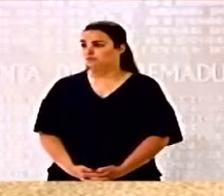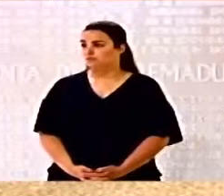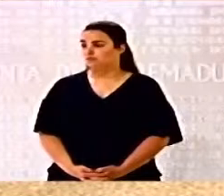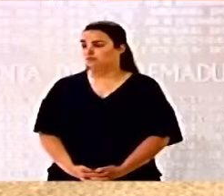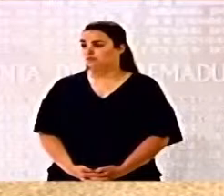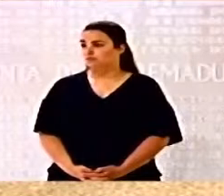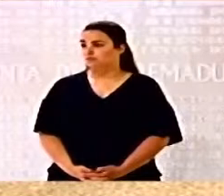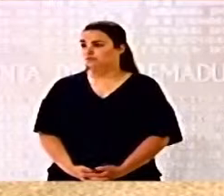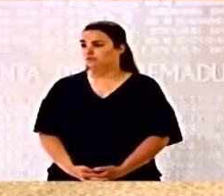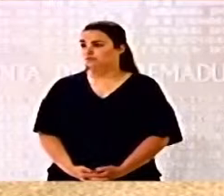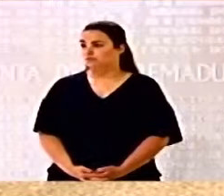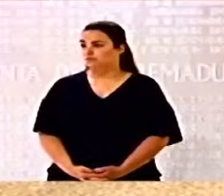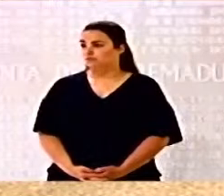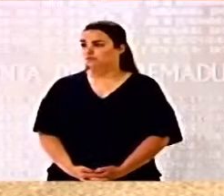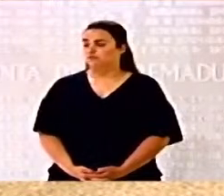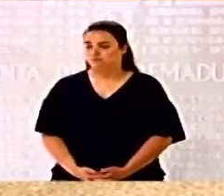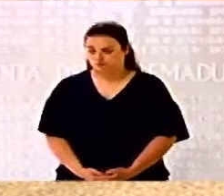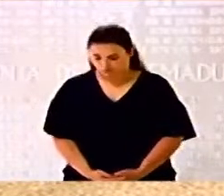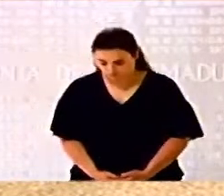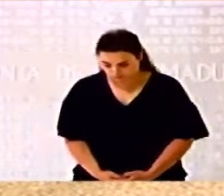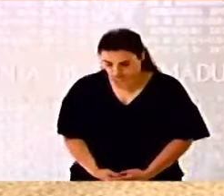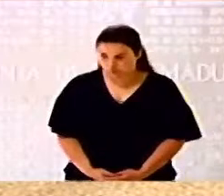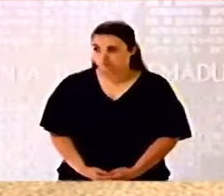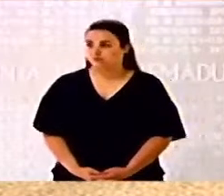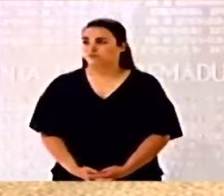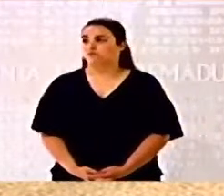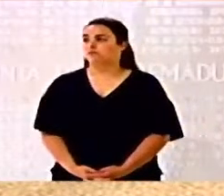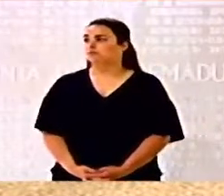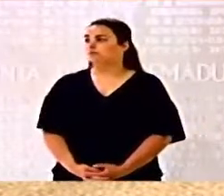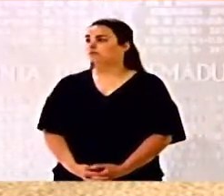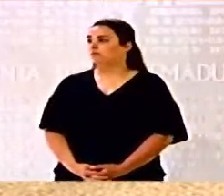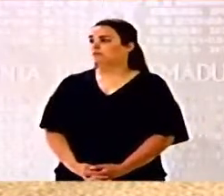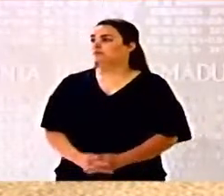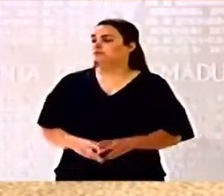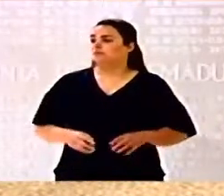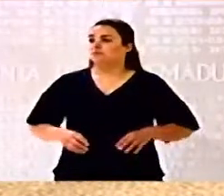¿Sí? ¿Entra el sonido ahora? Vale.